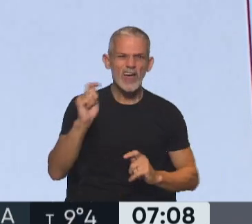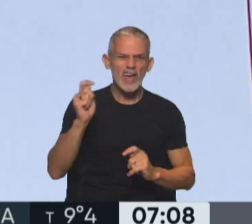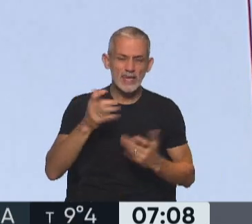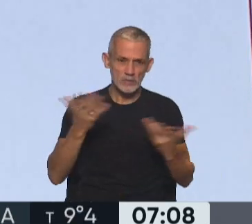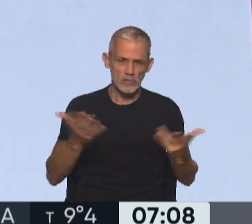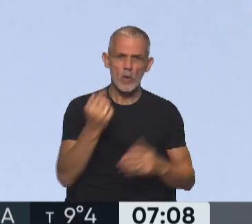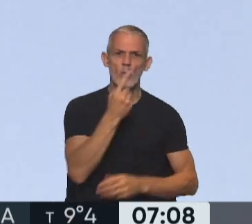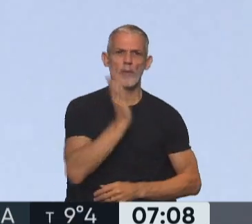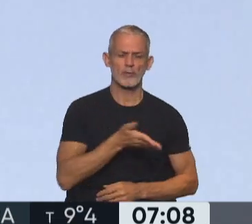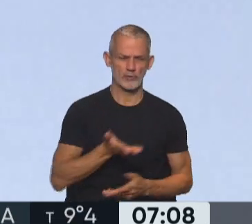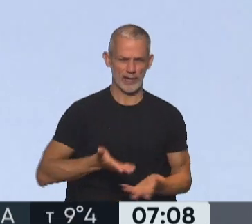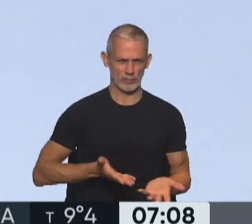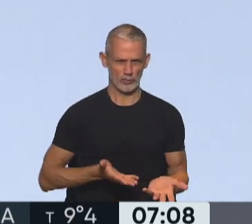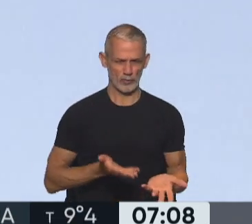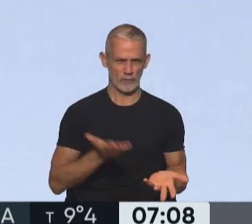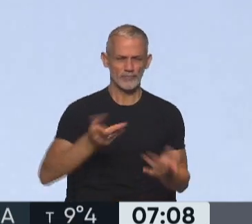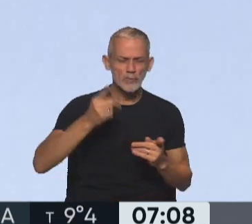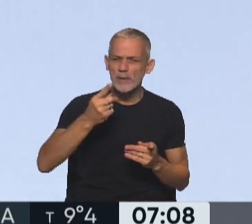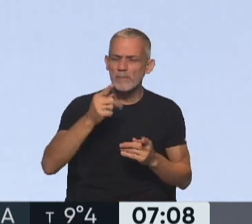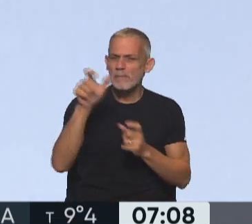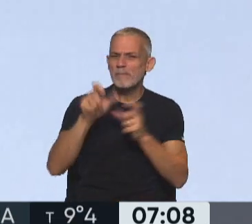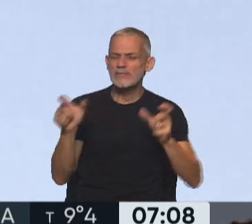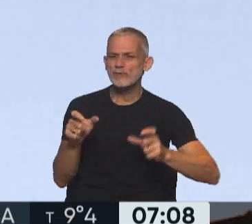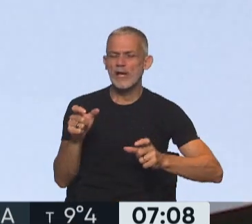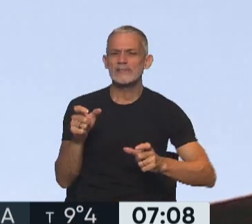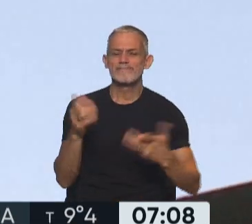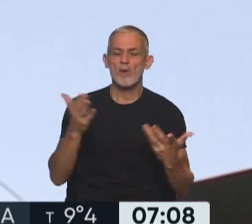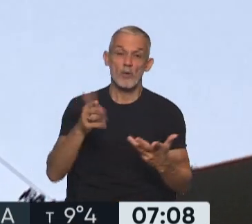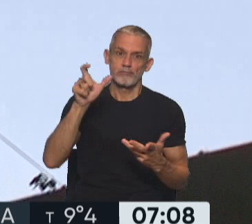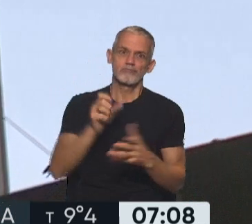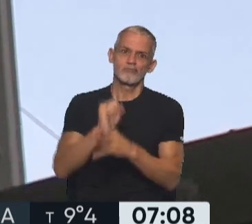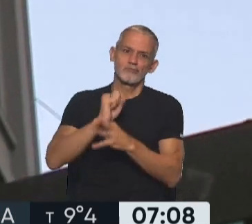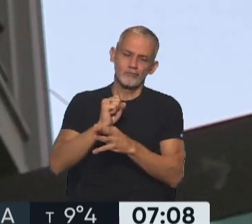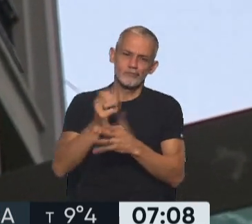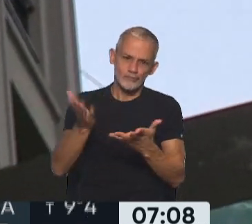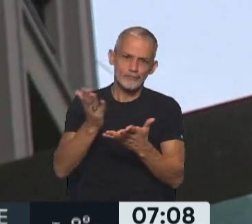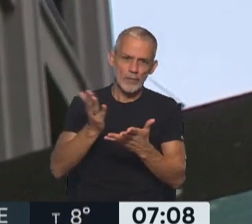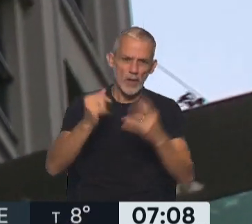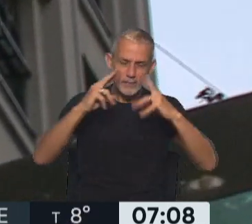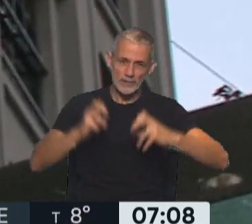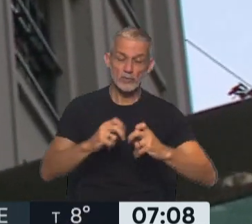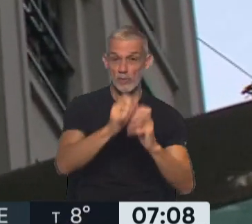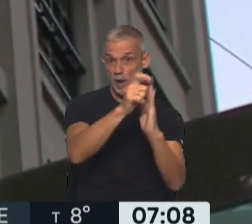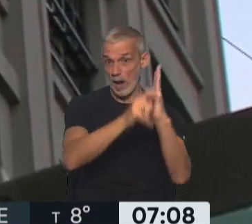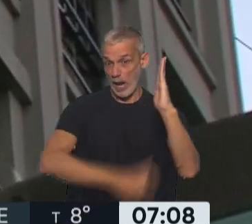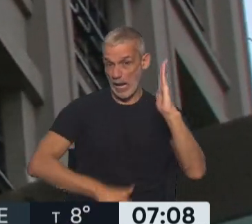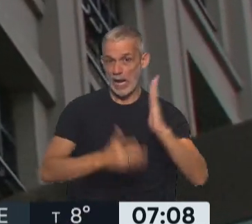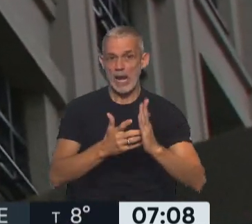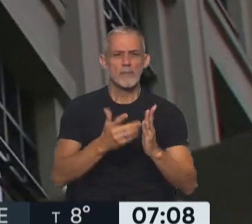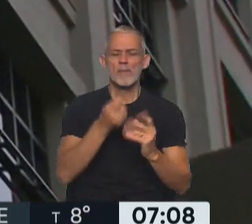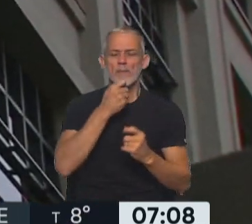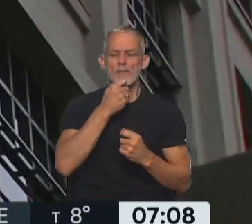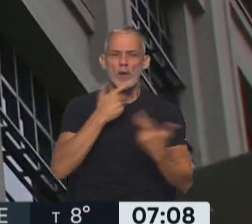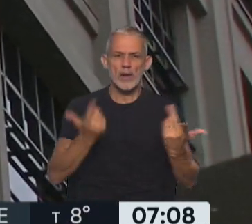apenas un 1%. ¿A qué personas o qué personalidades se investigaron? Es una larga lista, pero se encabeza,